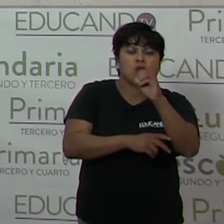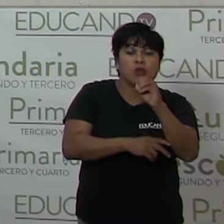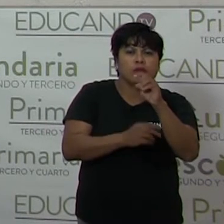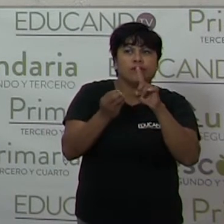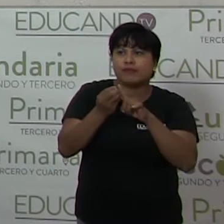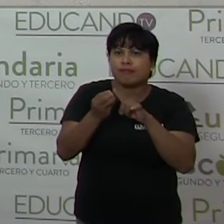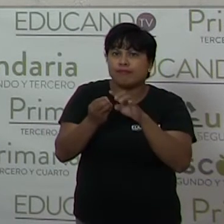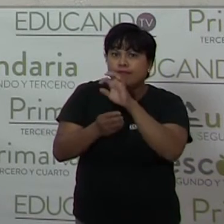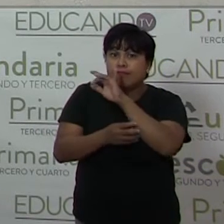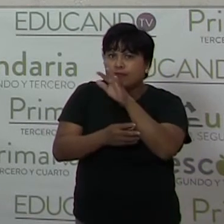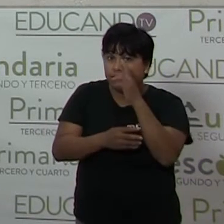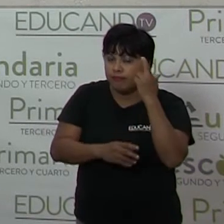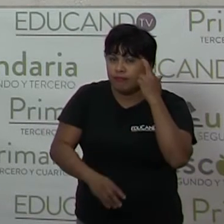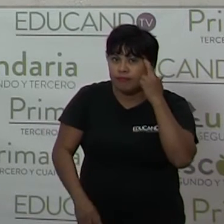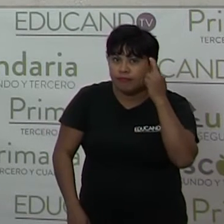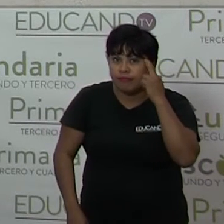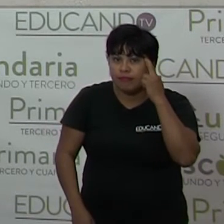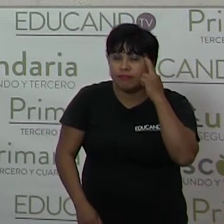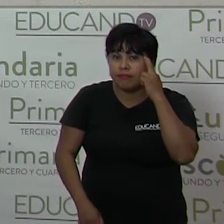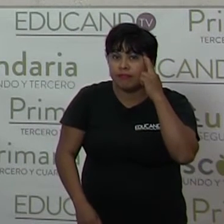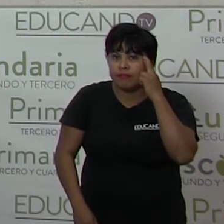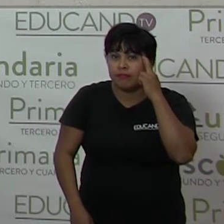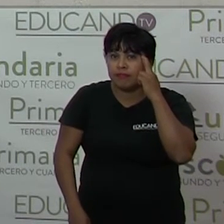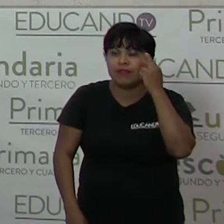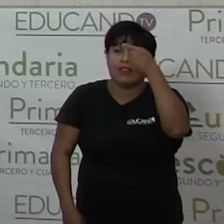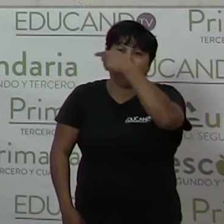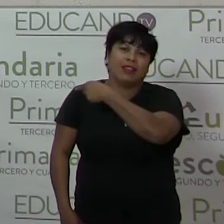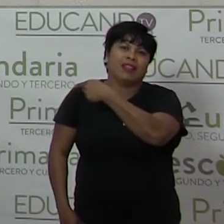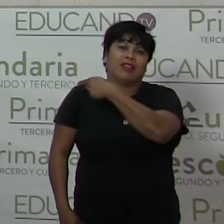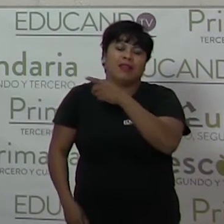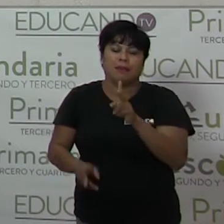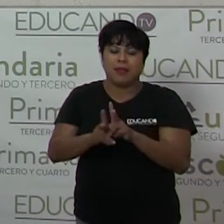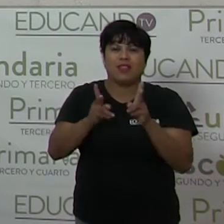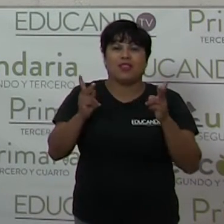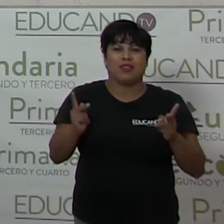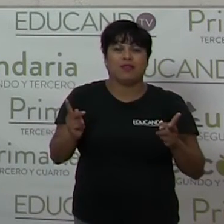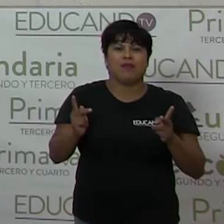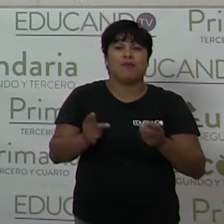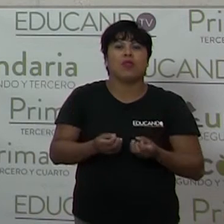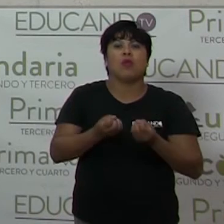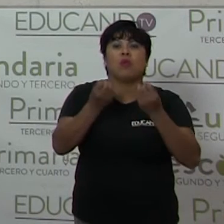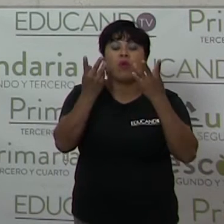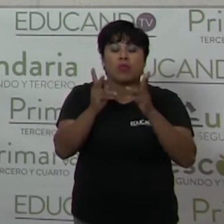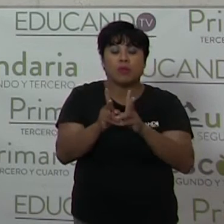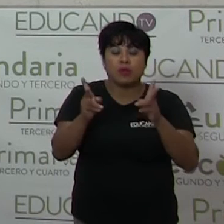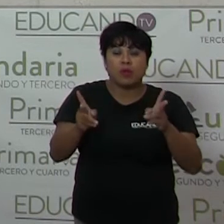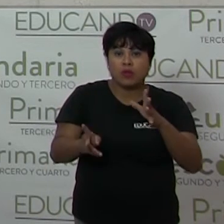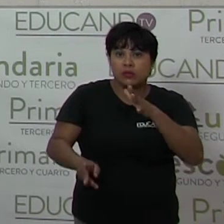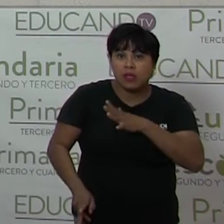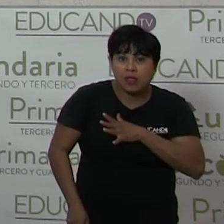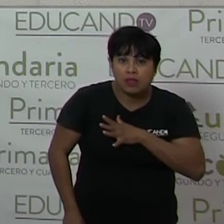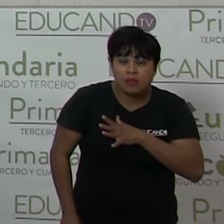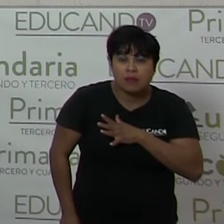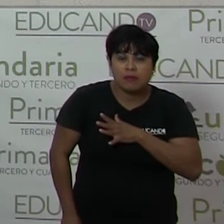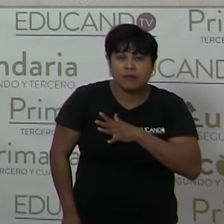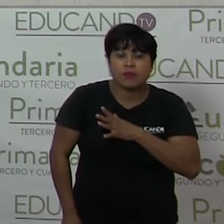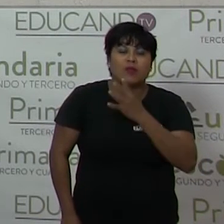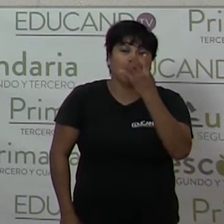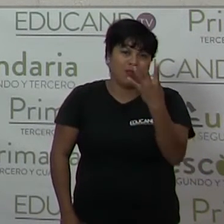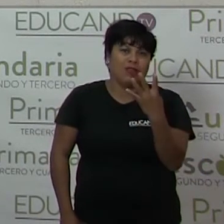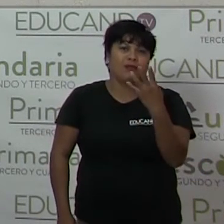donde dice periódicos te acuerdas aquí dice periódicos cuántos periódicos dijimos que había